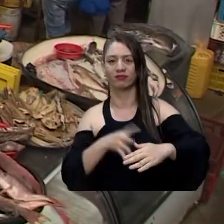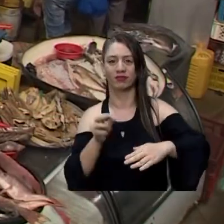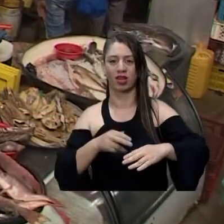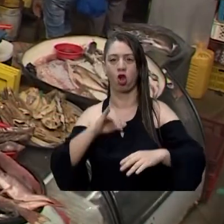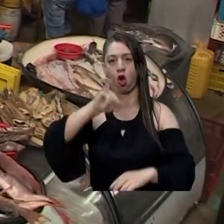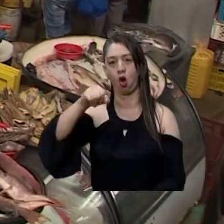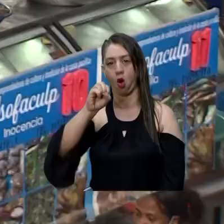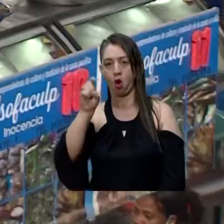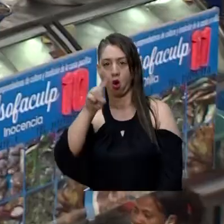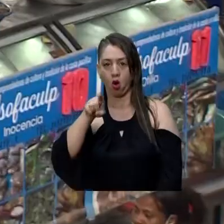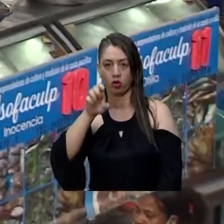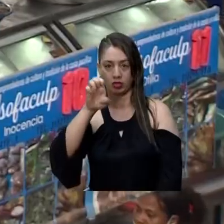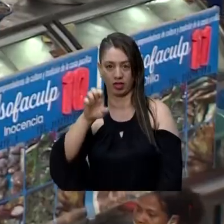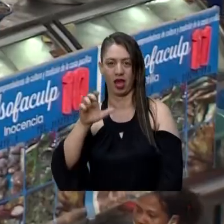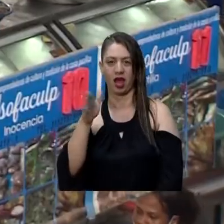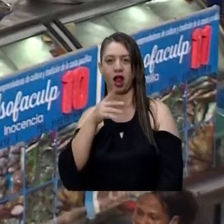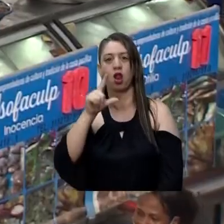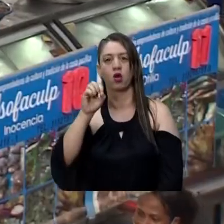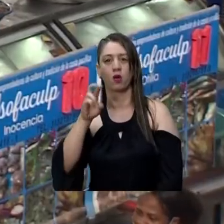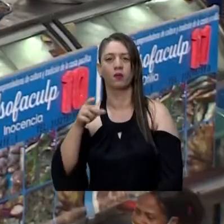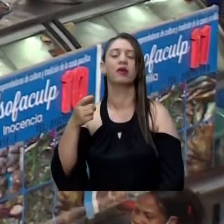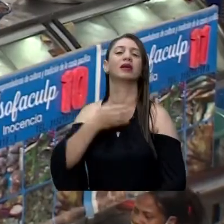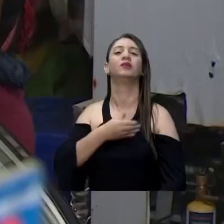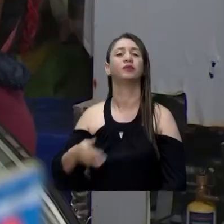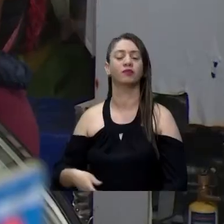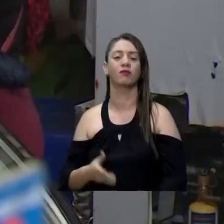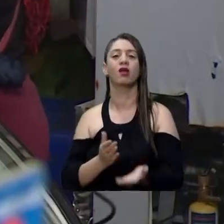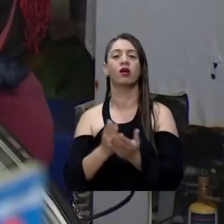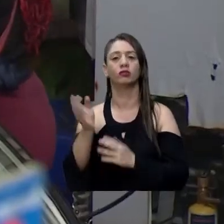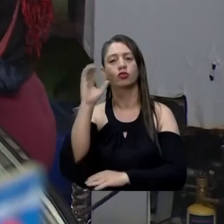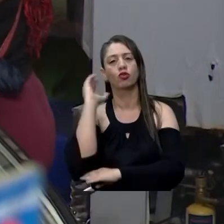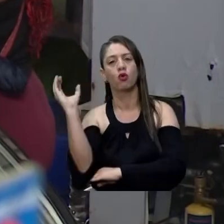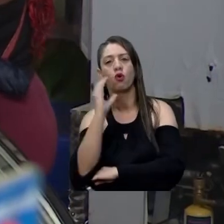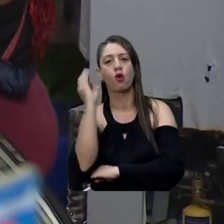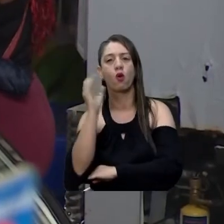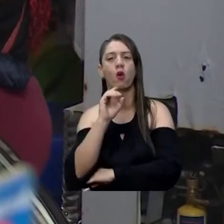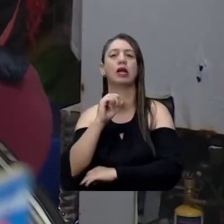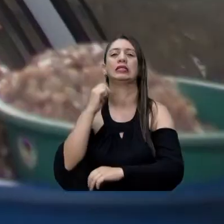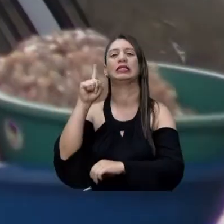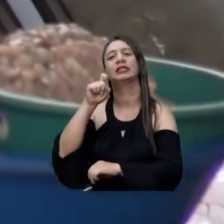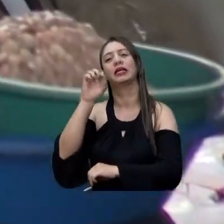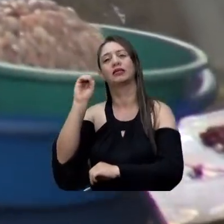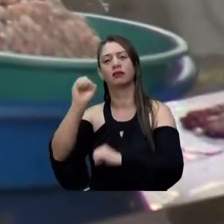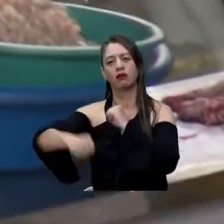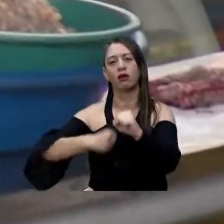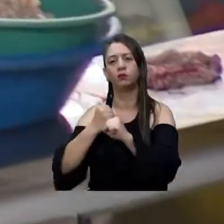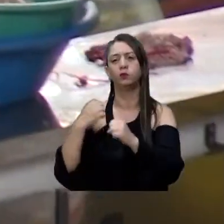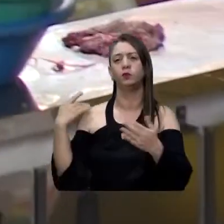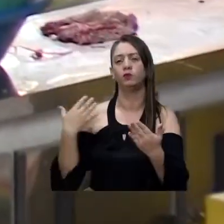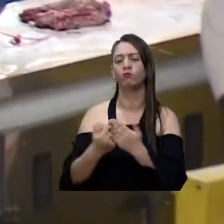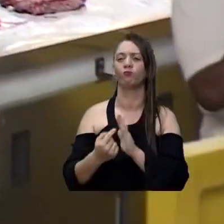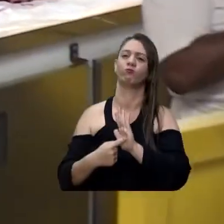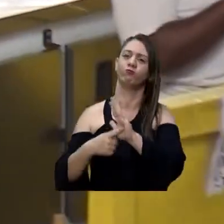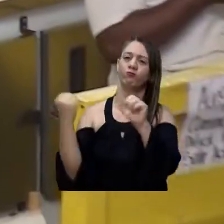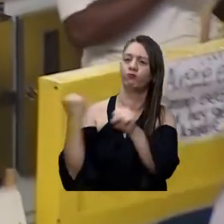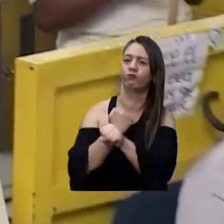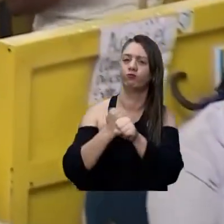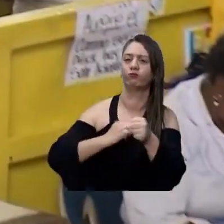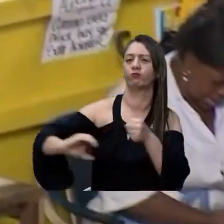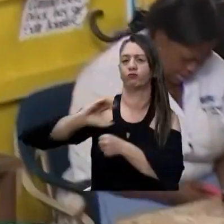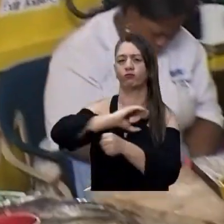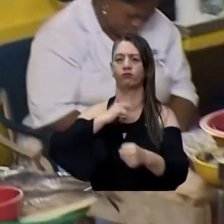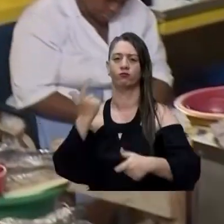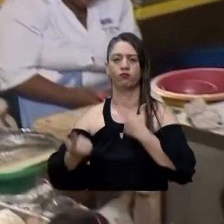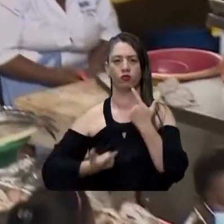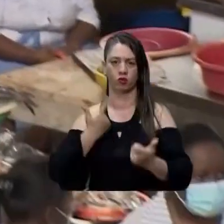Hilario López, en homenaje al presidente que decretó la libertad de los esclavos en Colombia, durante 6 décadas ha sido el eje de una ciudad que trabaja y lucha con el mar como una